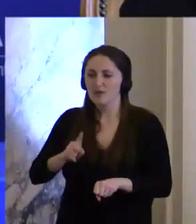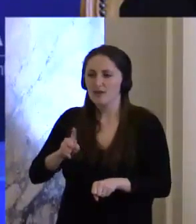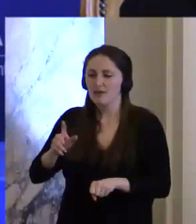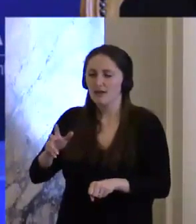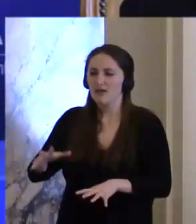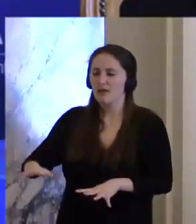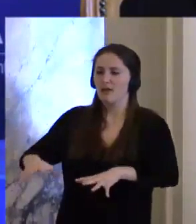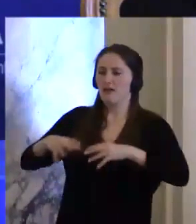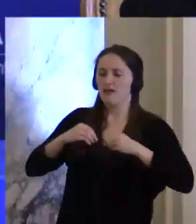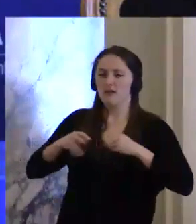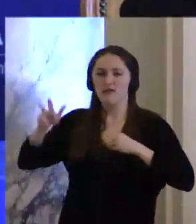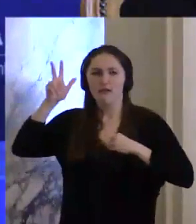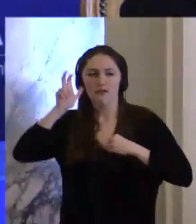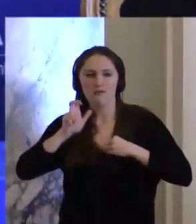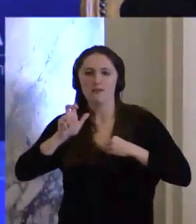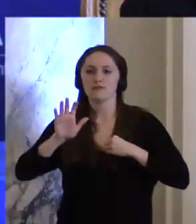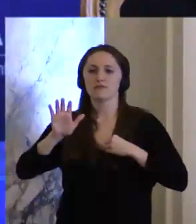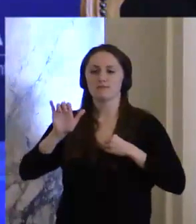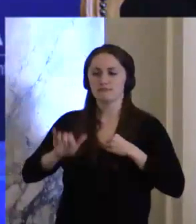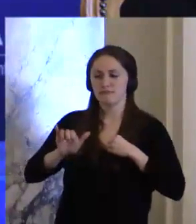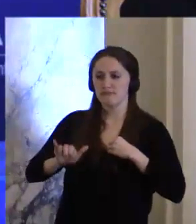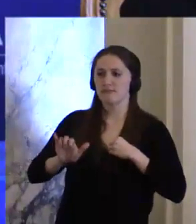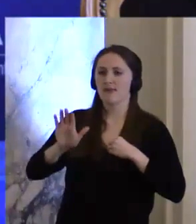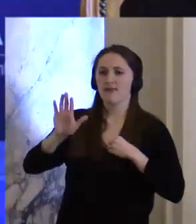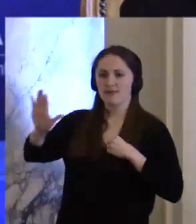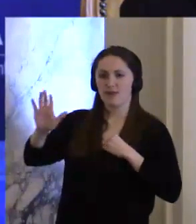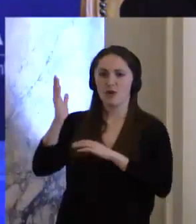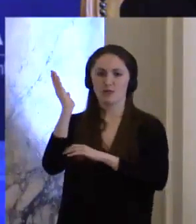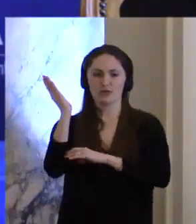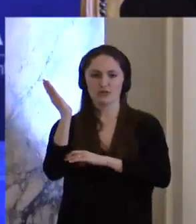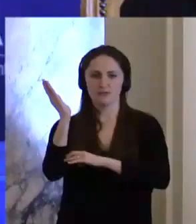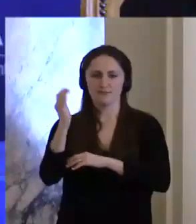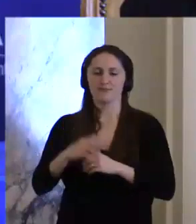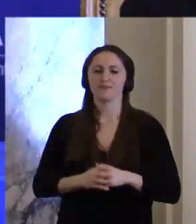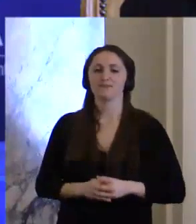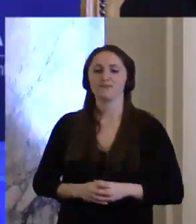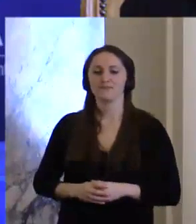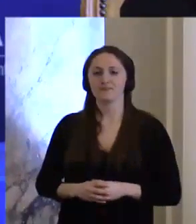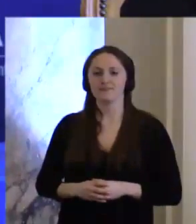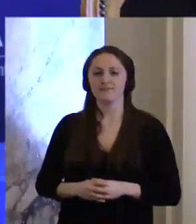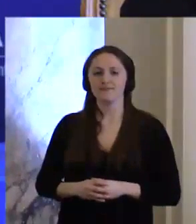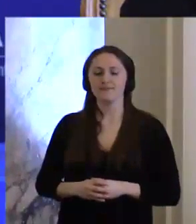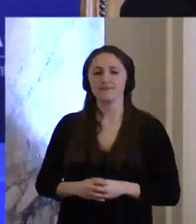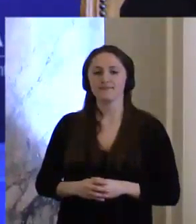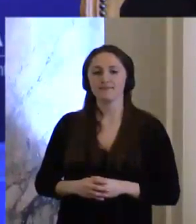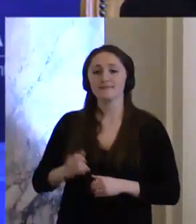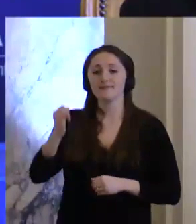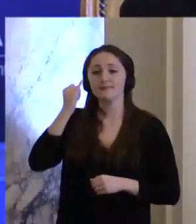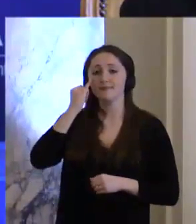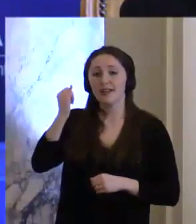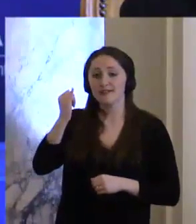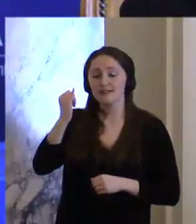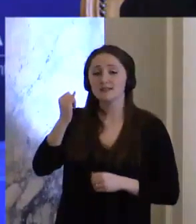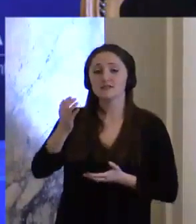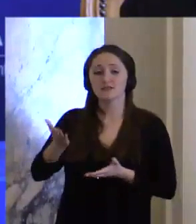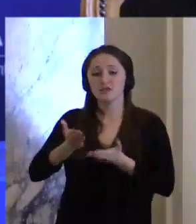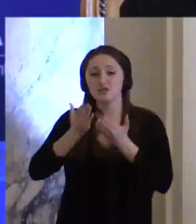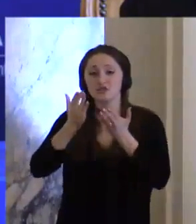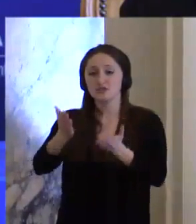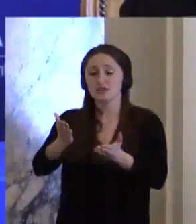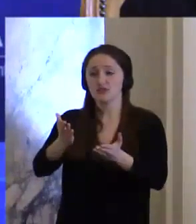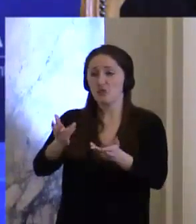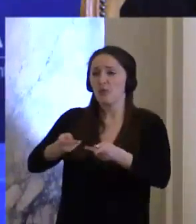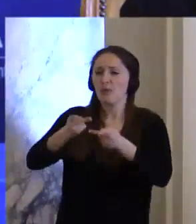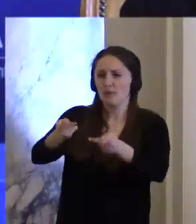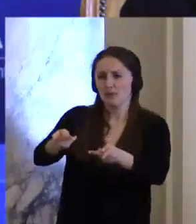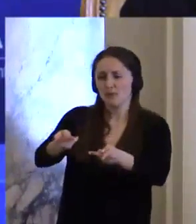sociedad civil? Es por eso que la idea, la sugerencia, la propuesta de ir buscando